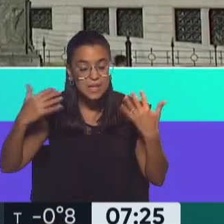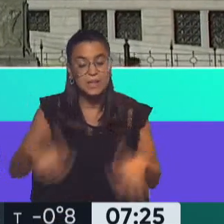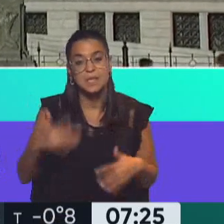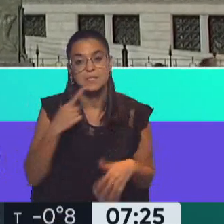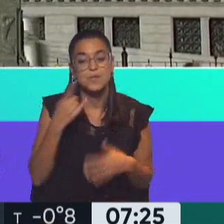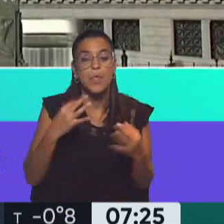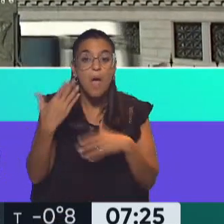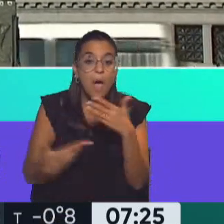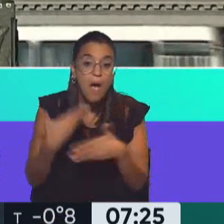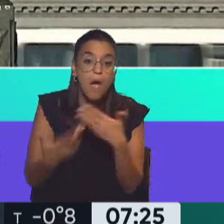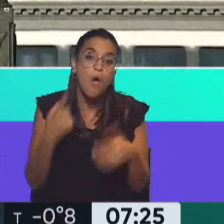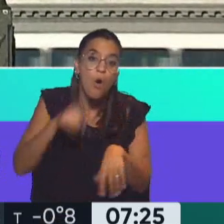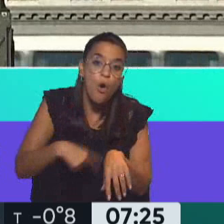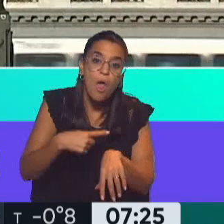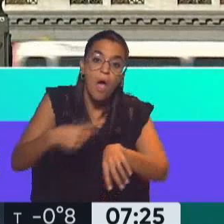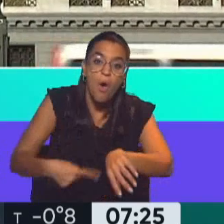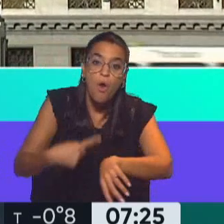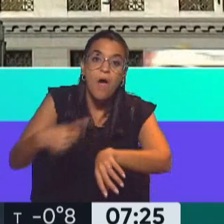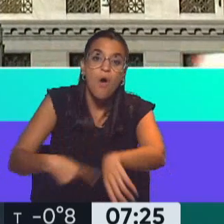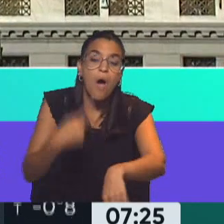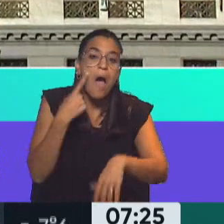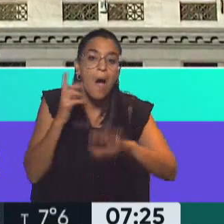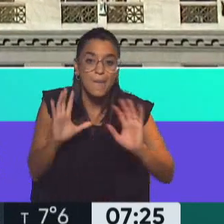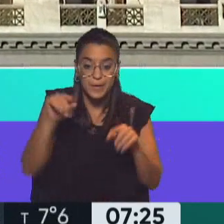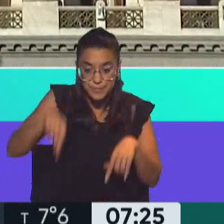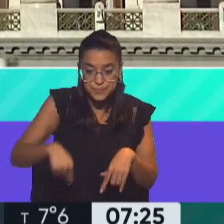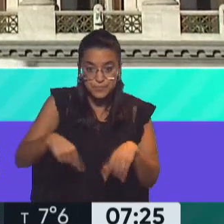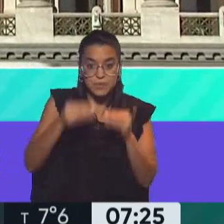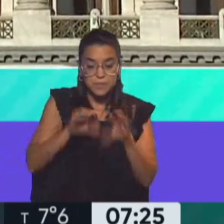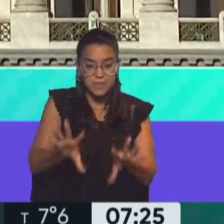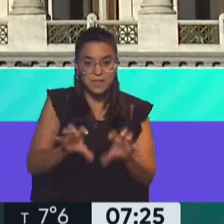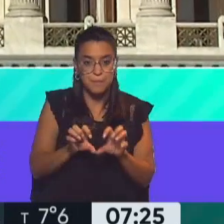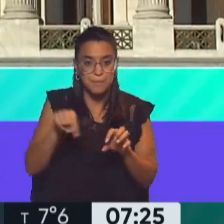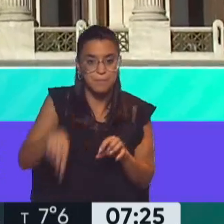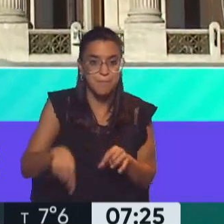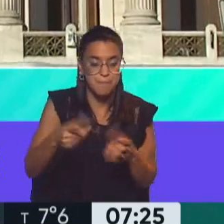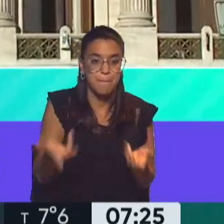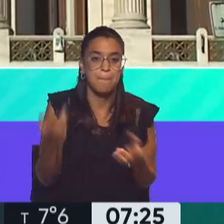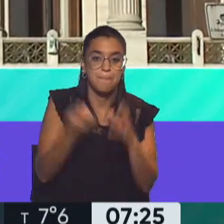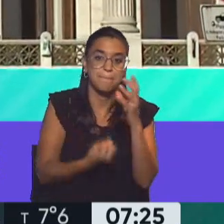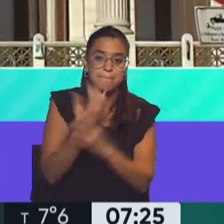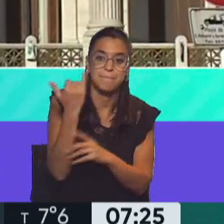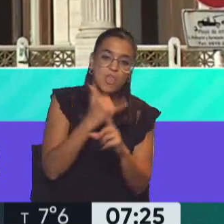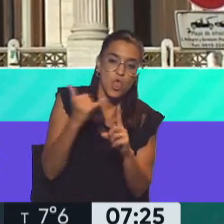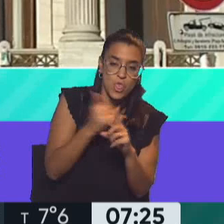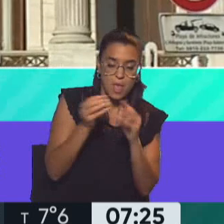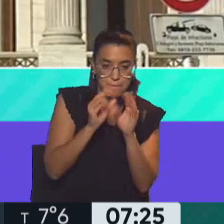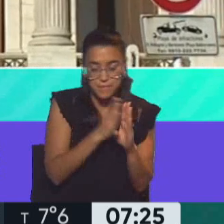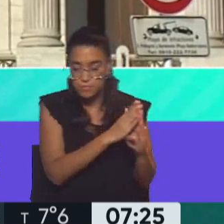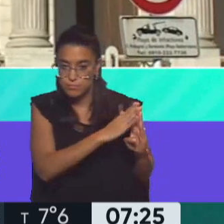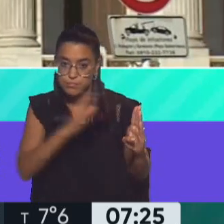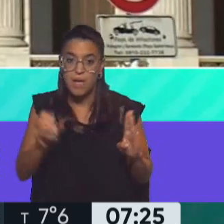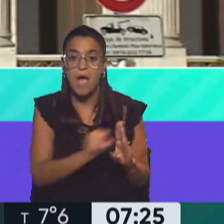Tendremos que ir atravesando hora a hora de esta jornada que comienza hoy bien tempranito, en las primeras horas de la mañana, mediodía, y